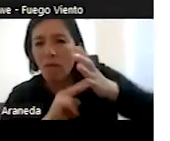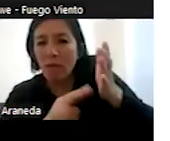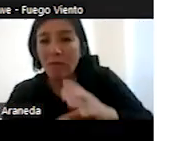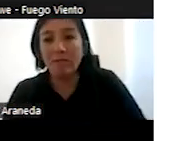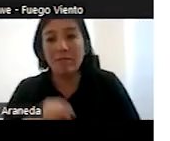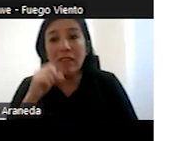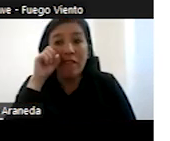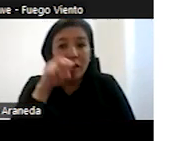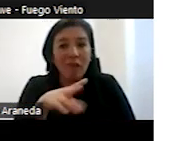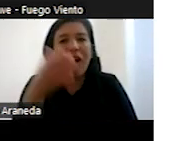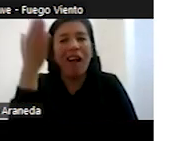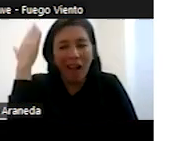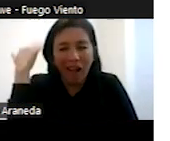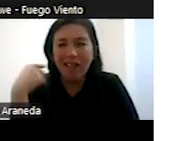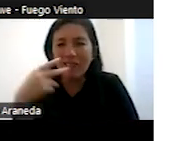las poblaciones